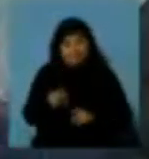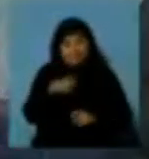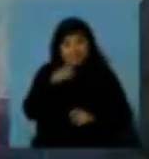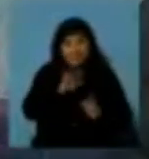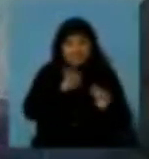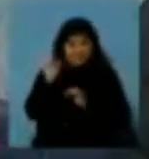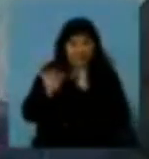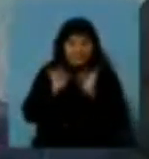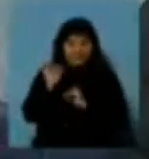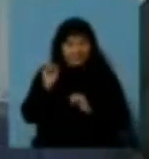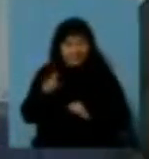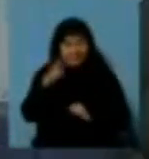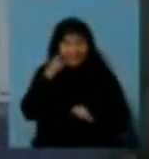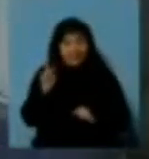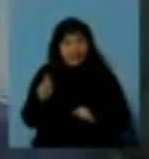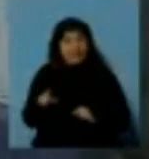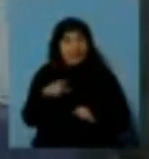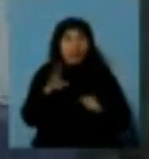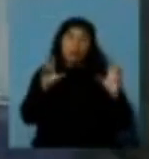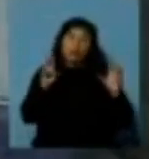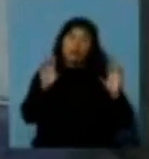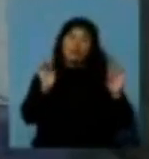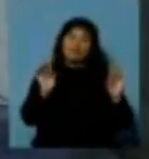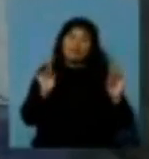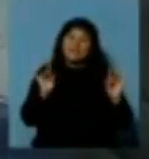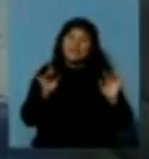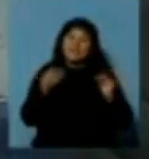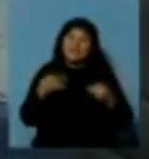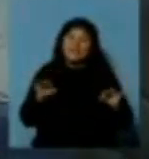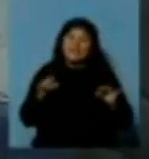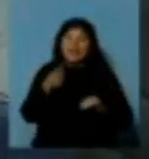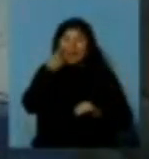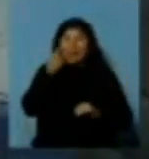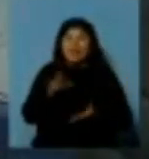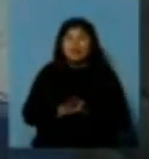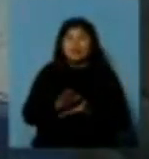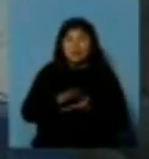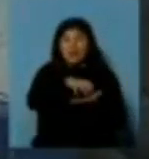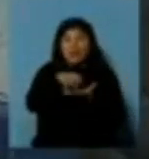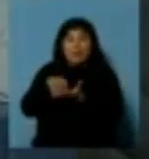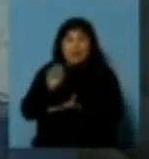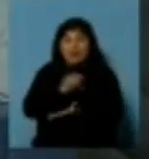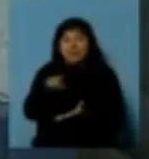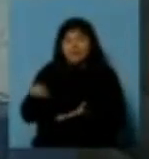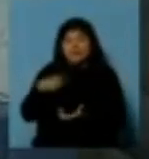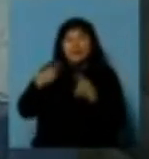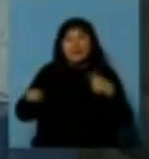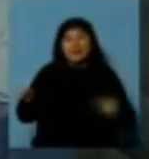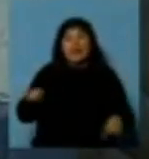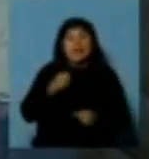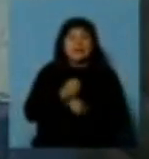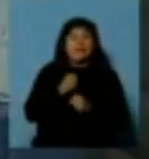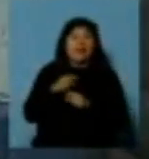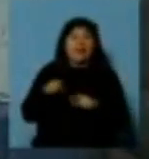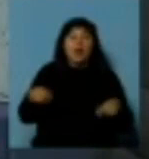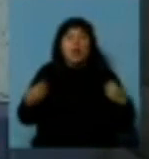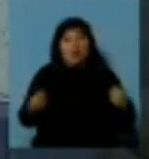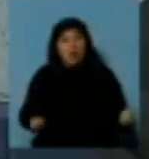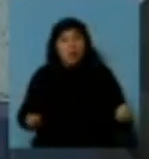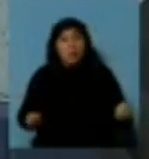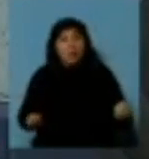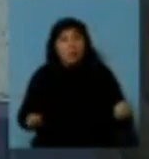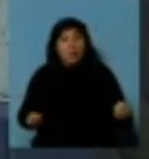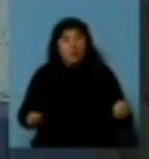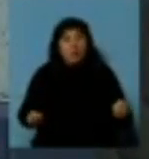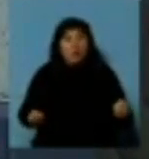inquietud. Y es un tema delicado, teniendo en cuenta la situación de las empresas, la situación de los trabajadores, en insistir,